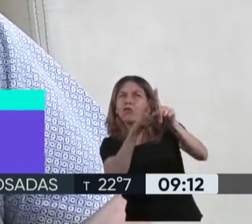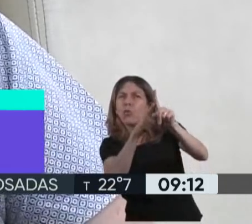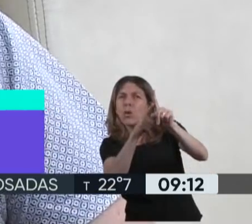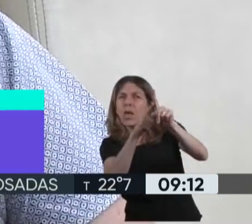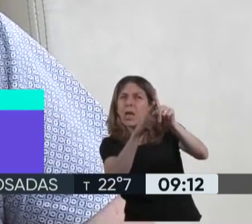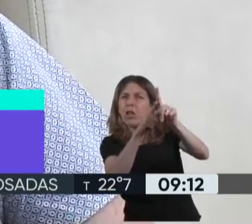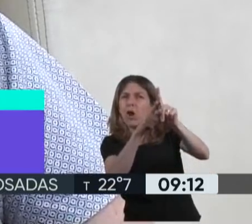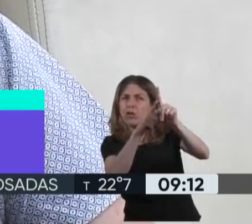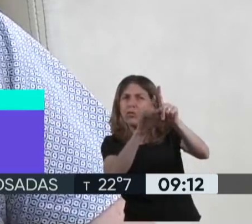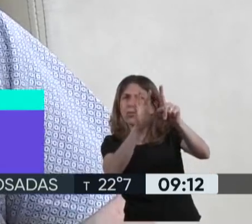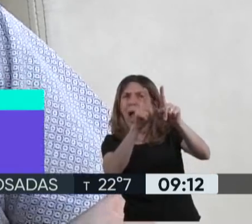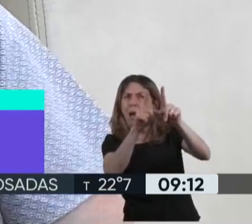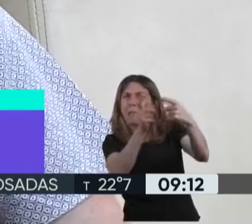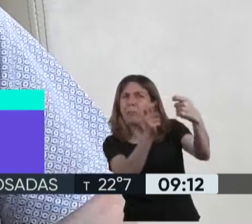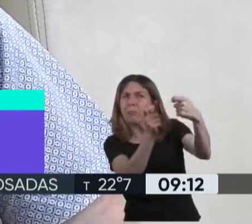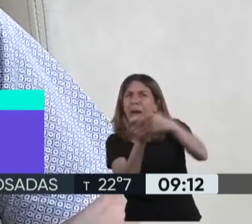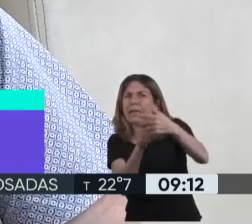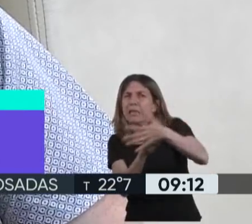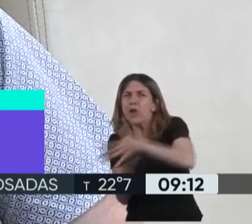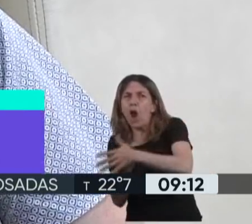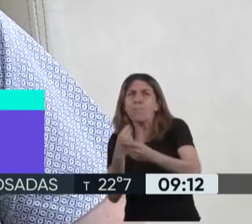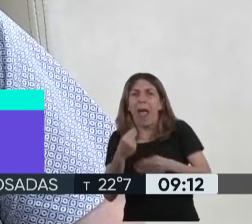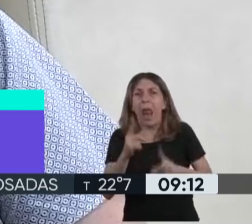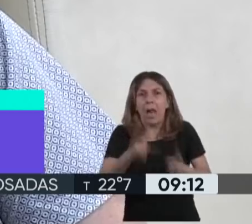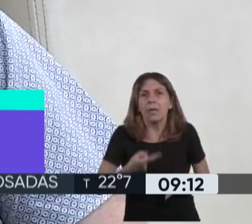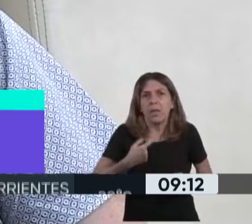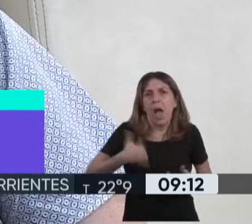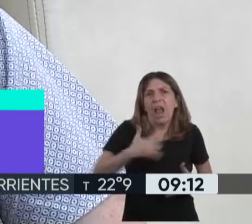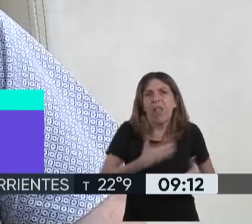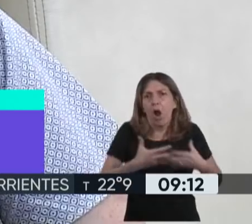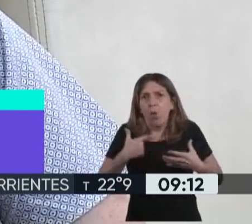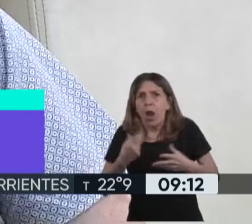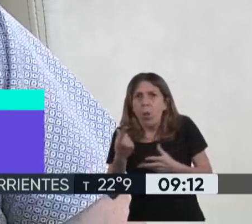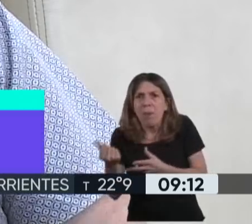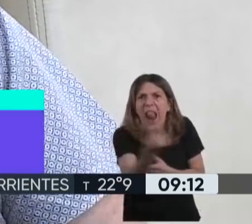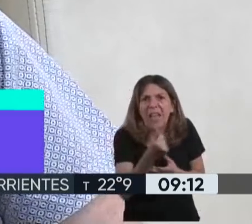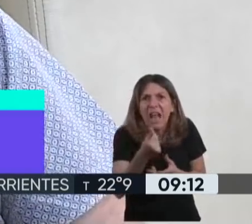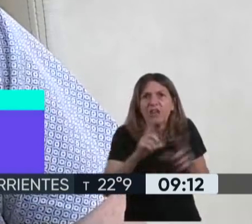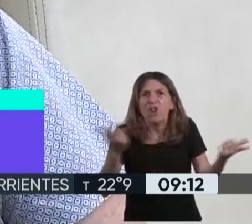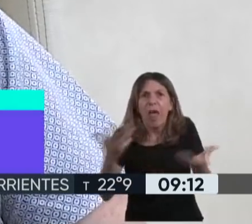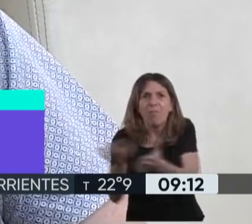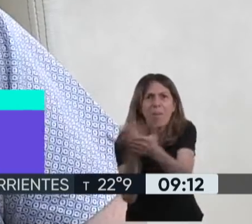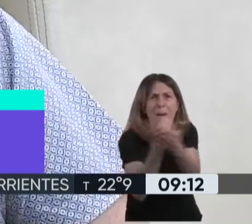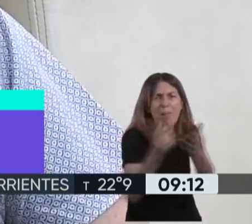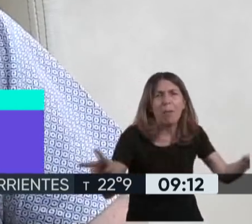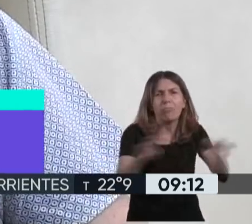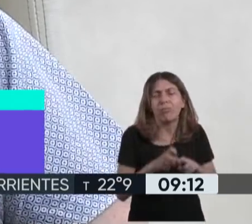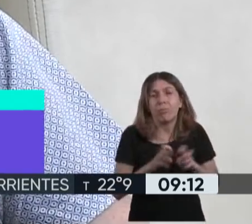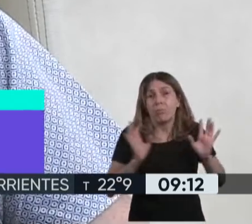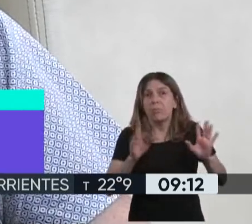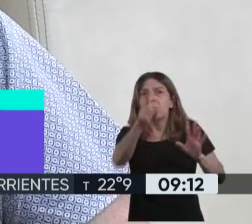este ajuste fiscal que usted marcó, cuando ni siquiera Argentina logró que Estados Unidos aceptara bajar los